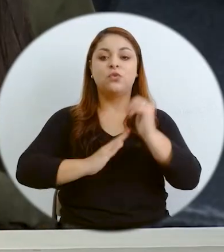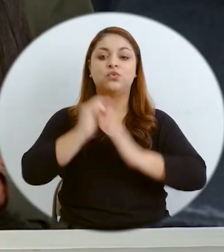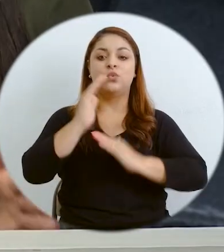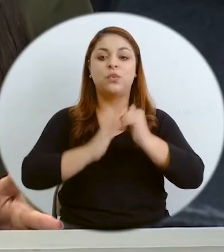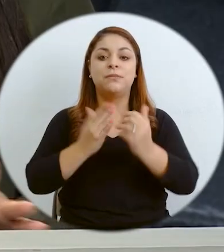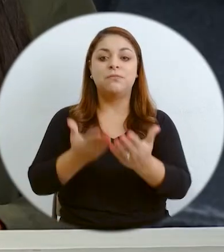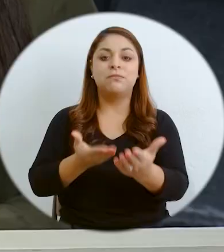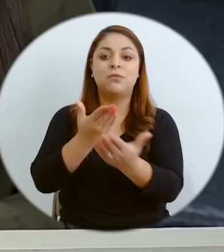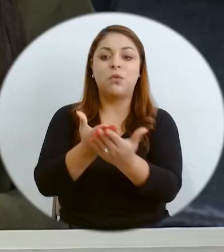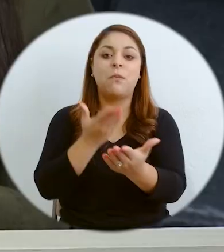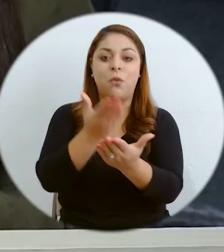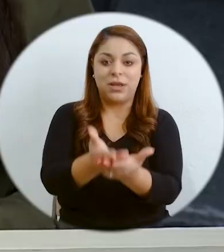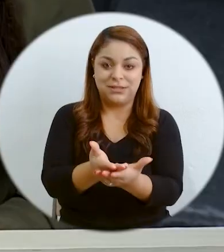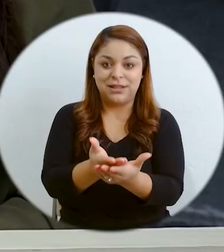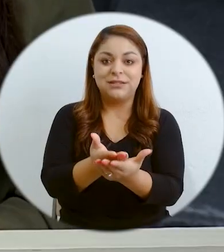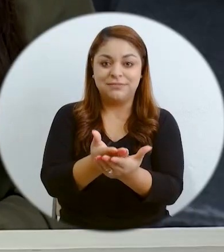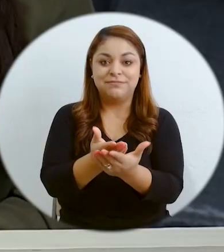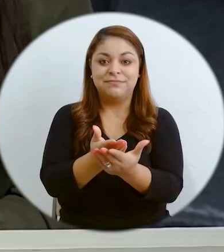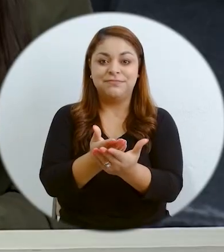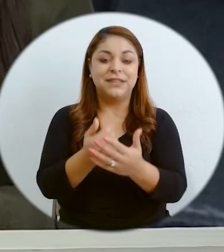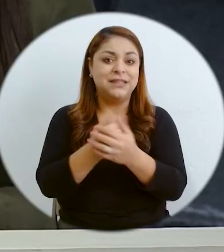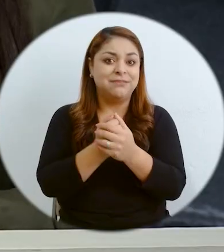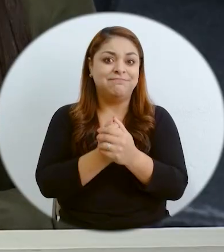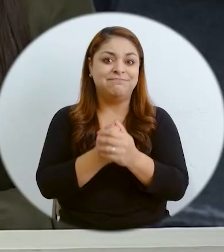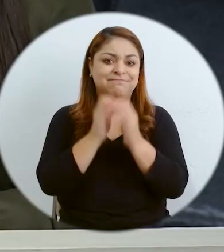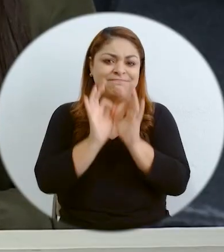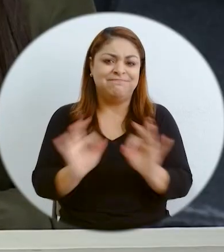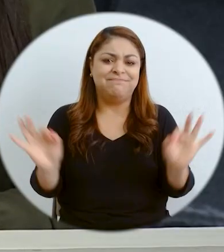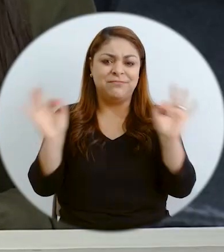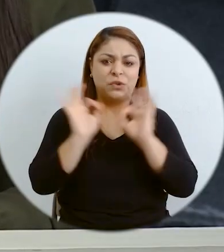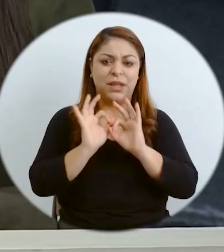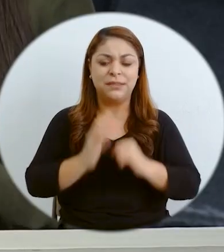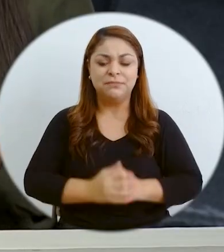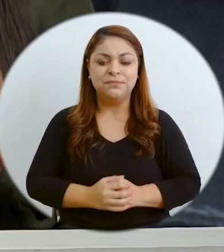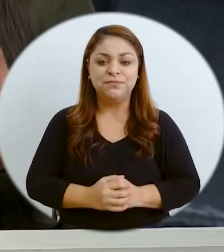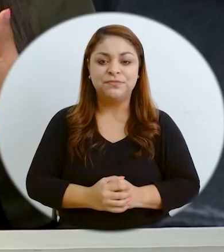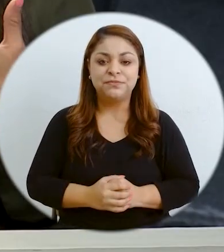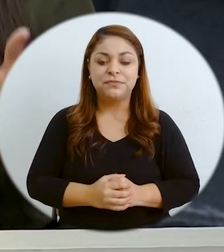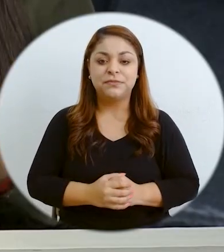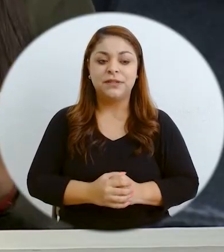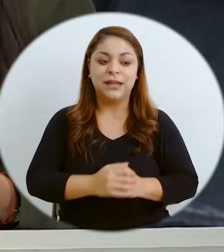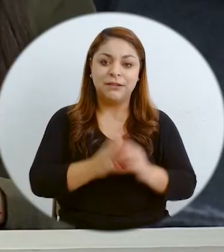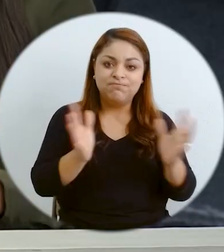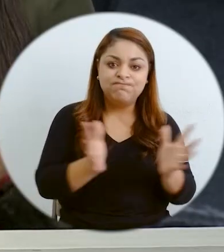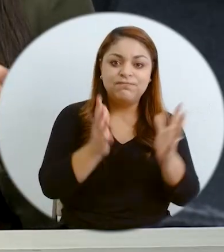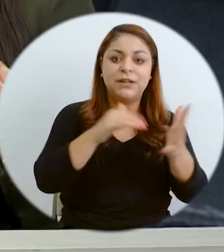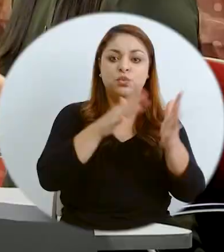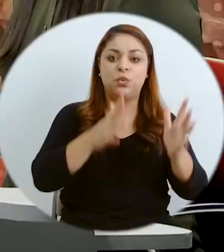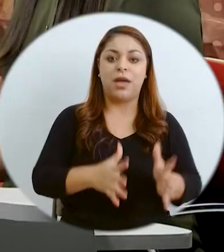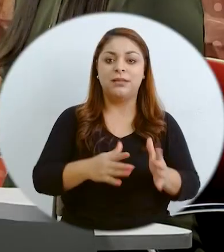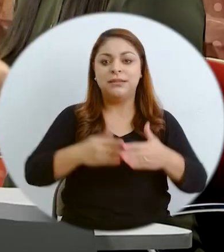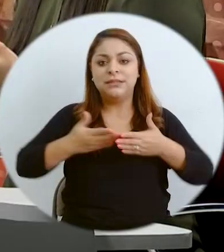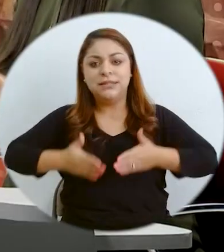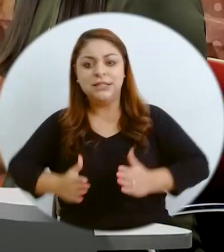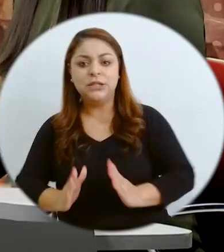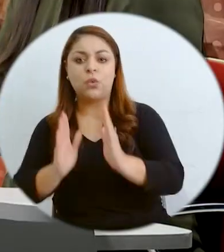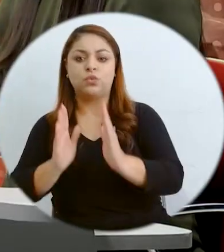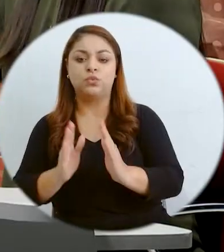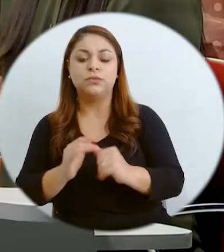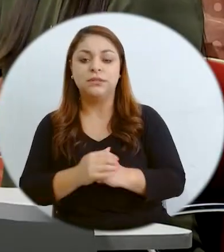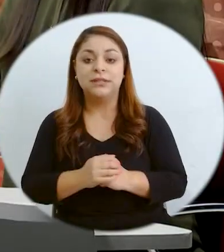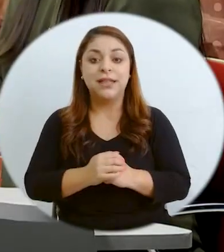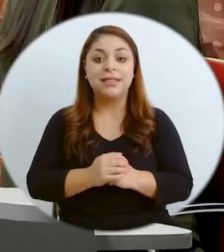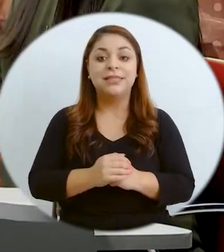propuestas se ha sentado desde el agro, que es un punto muy importante, a nuestros estudiantes, a nuestros hijos, nuestras